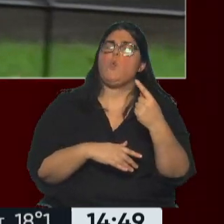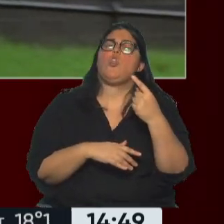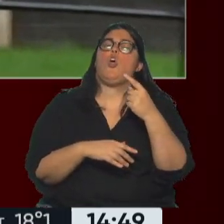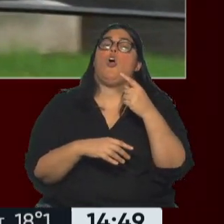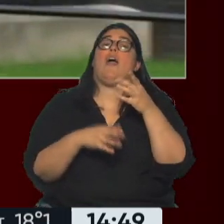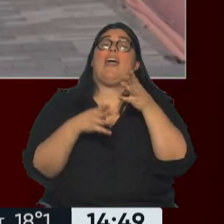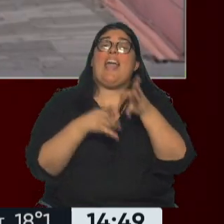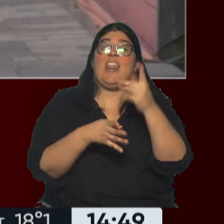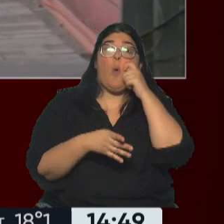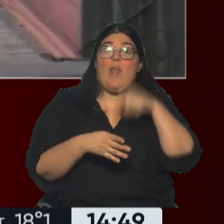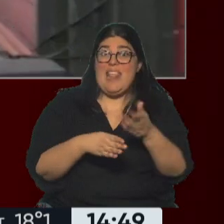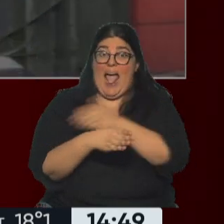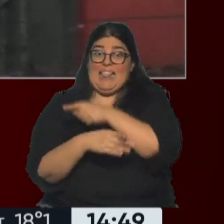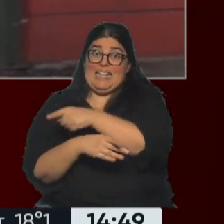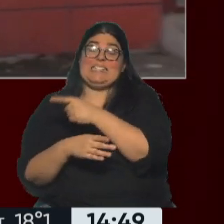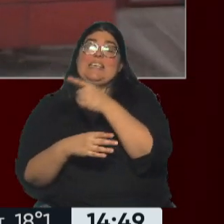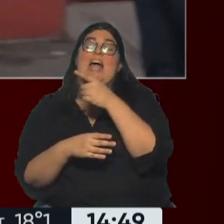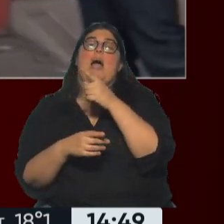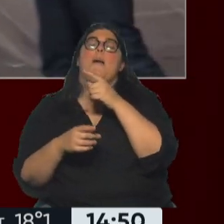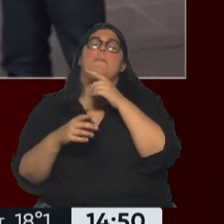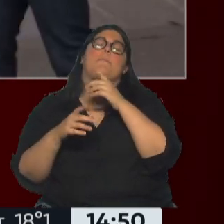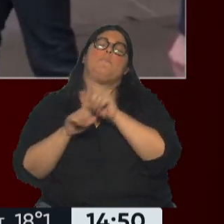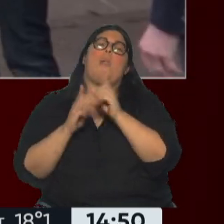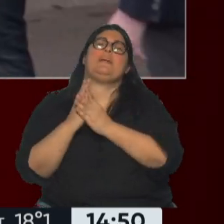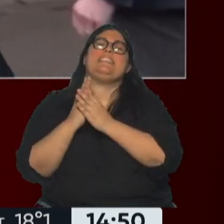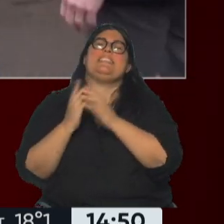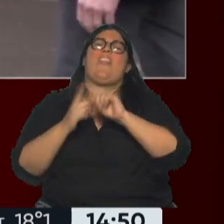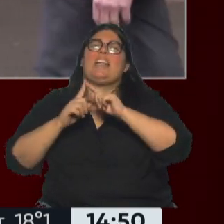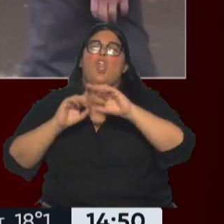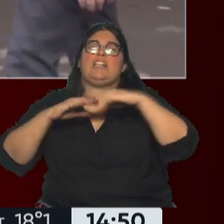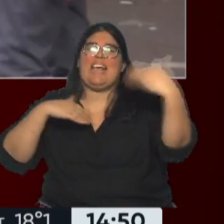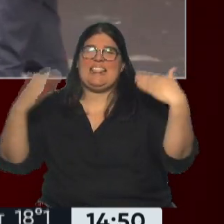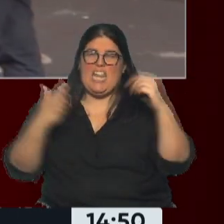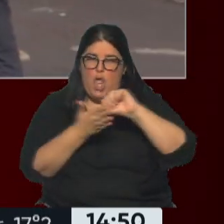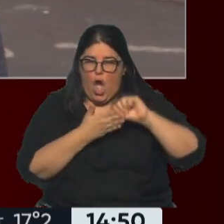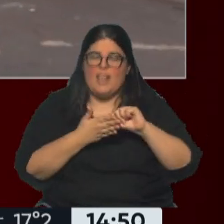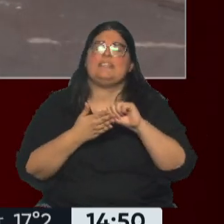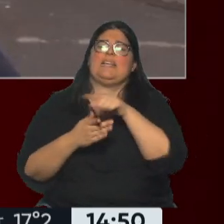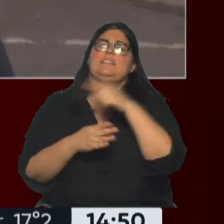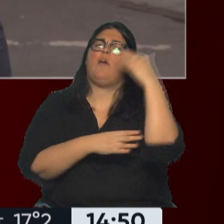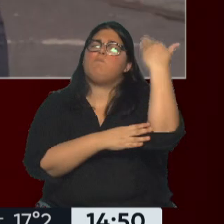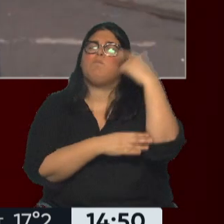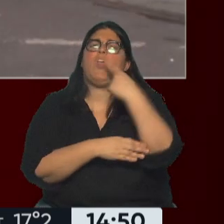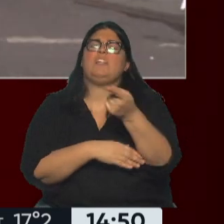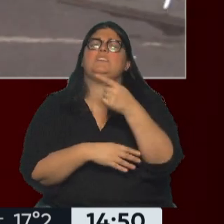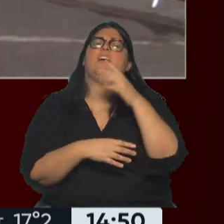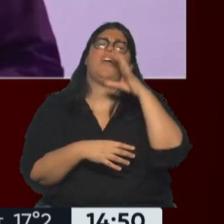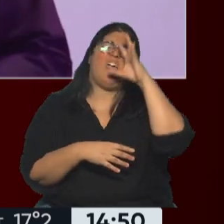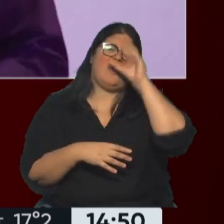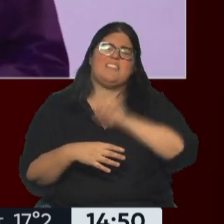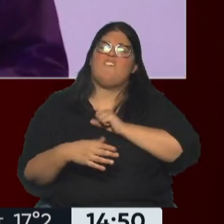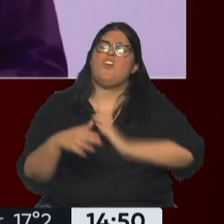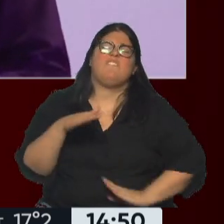discurso programático en ese entonces como ministra de Relaciones Exteriores, donde ya desde entonces planteaba como el desafío fundamental para Gran